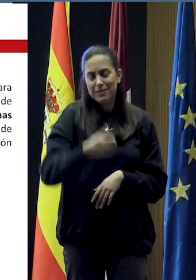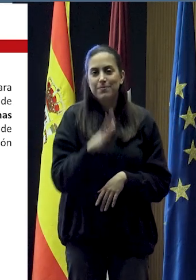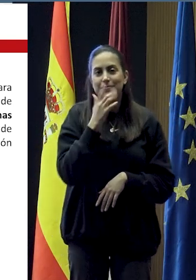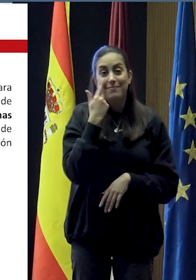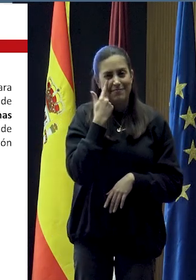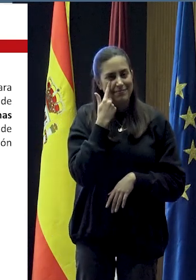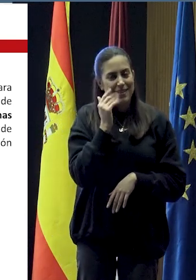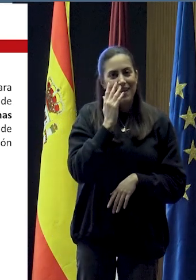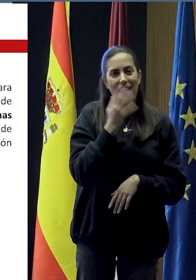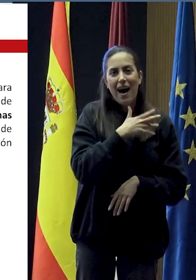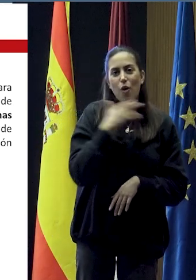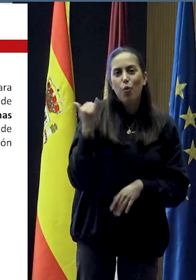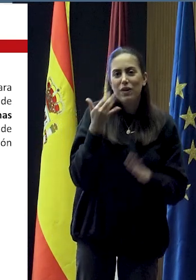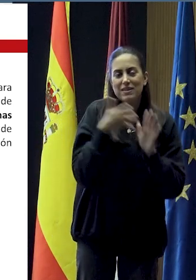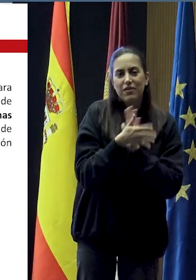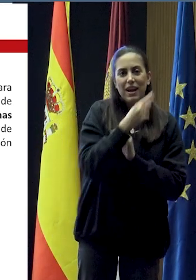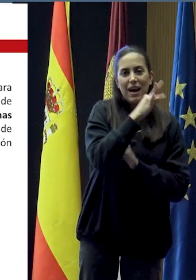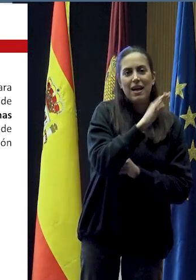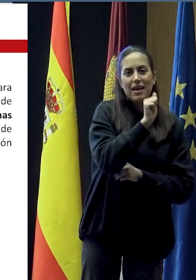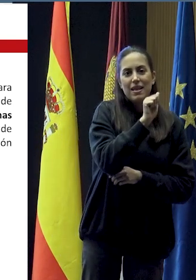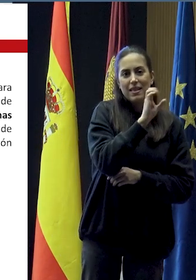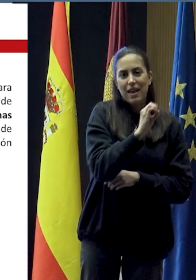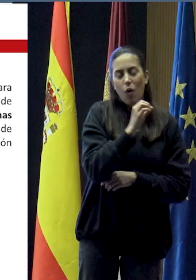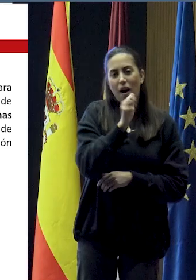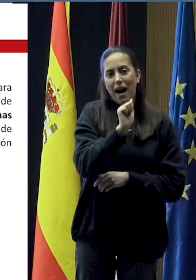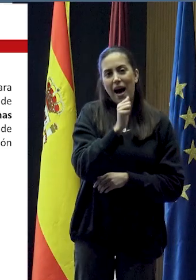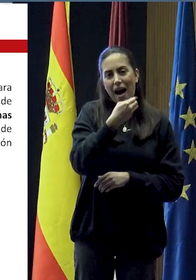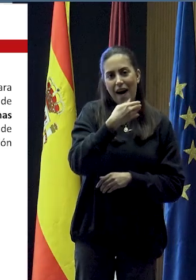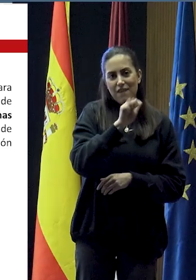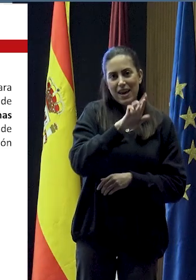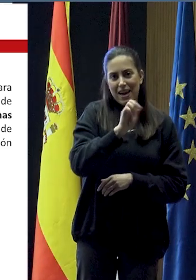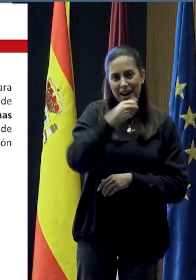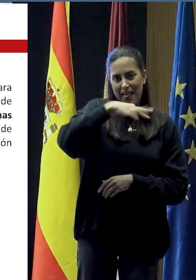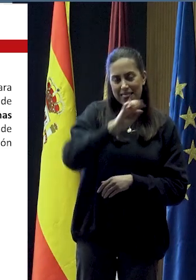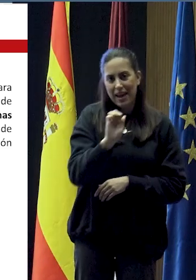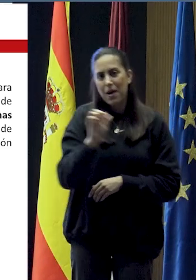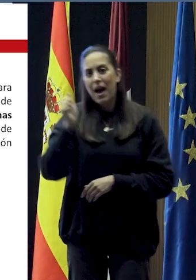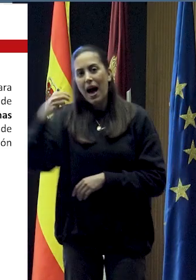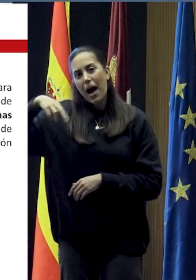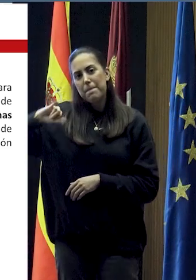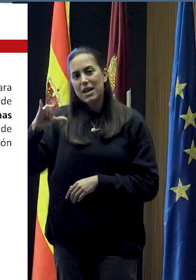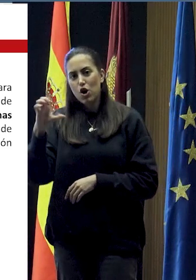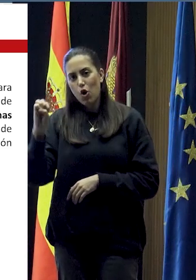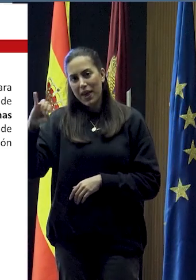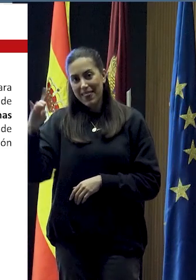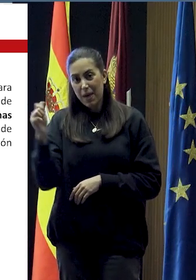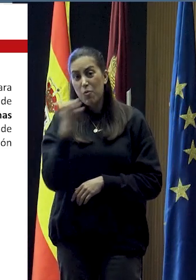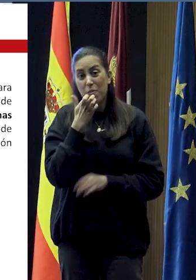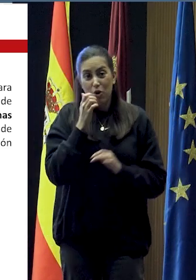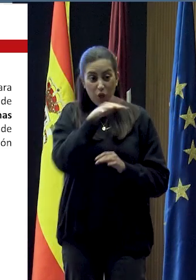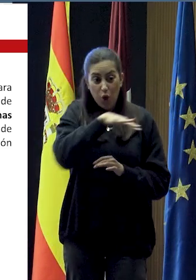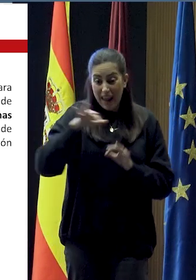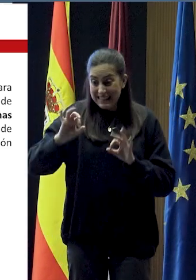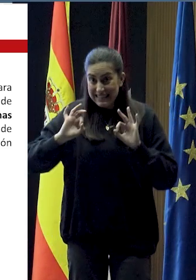que serían donde tenemos esa tau aberrante, comparado con el amiloide, no está exactamente en los mismos sitios. En muchos sitios sí que coinciden, sí que